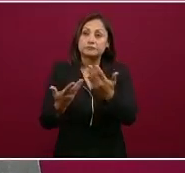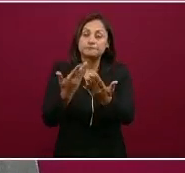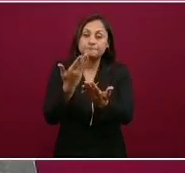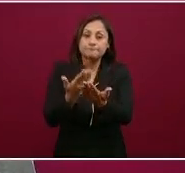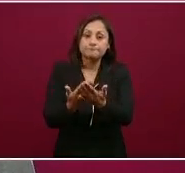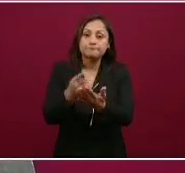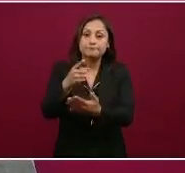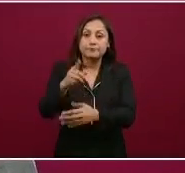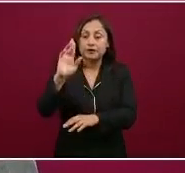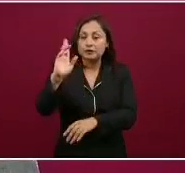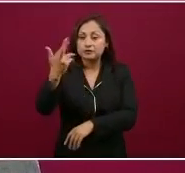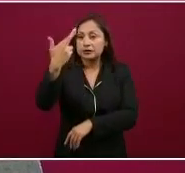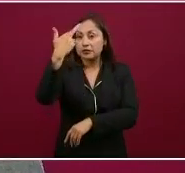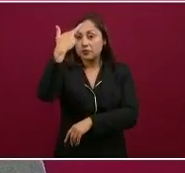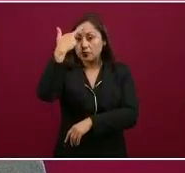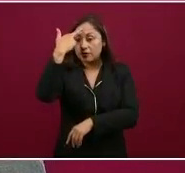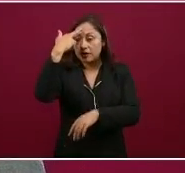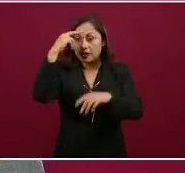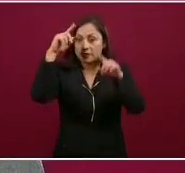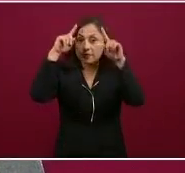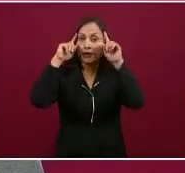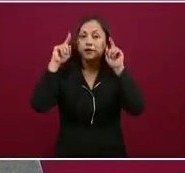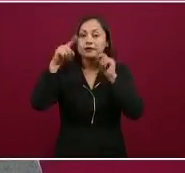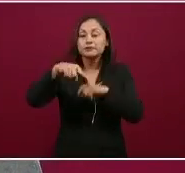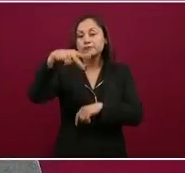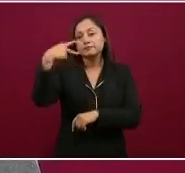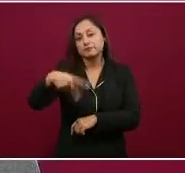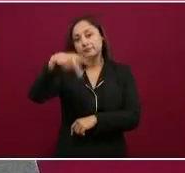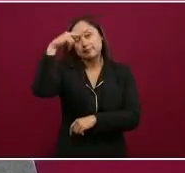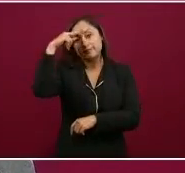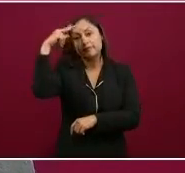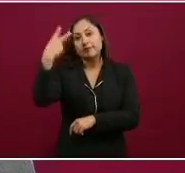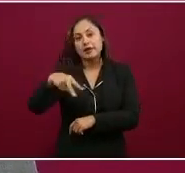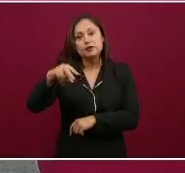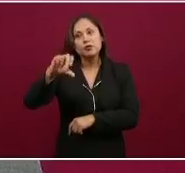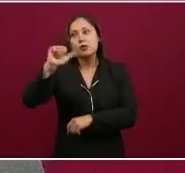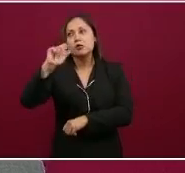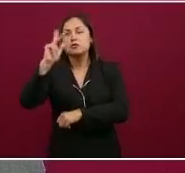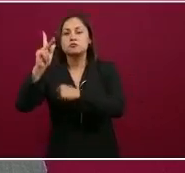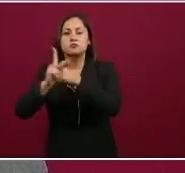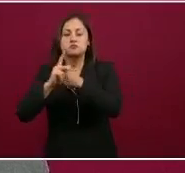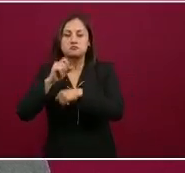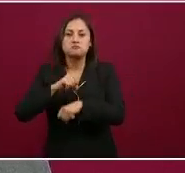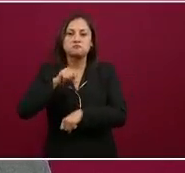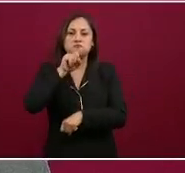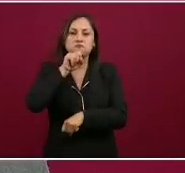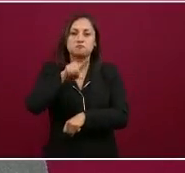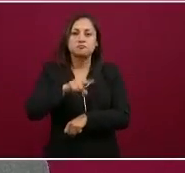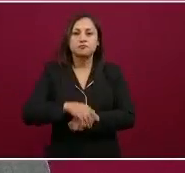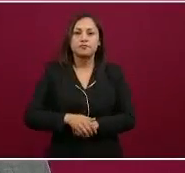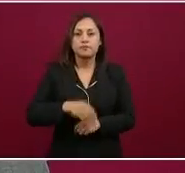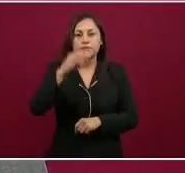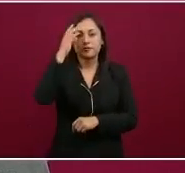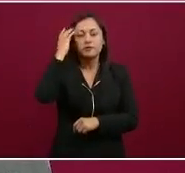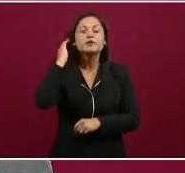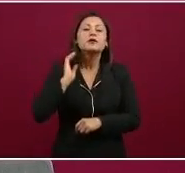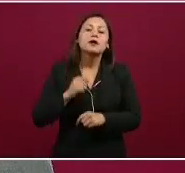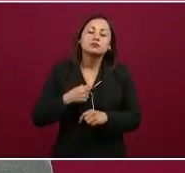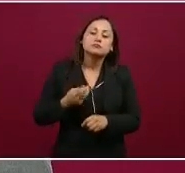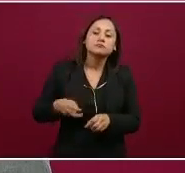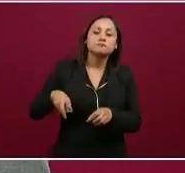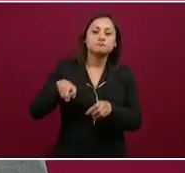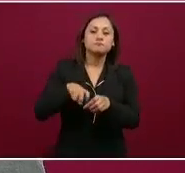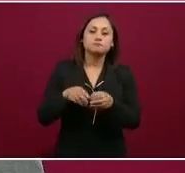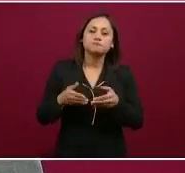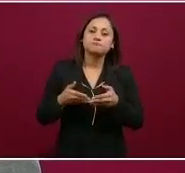marinos de México y del mundo. Vamos a embarcarnos,